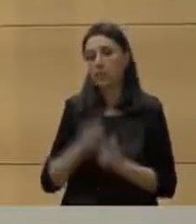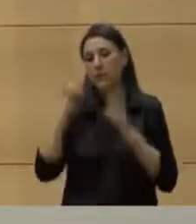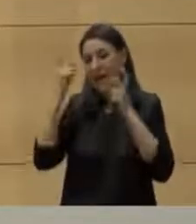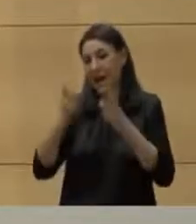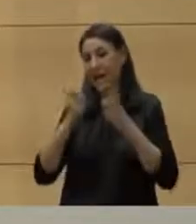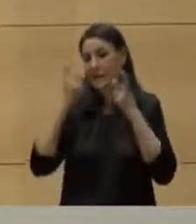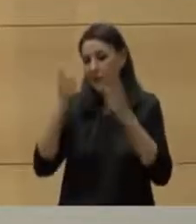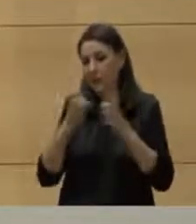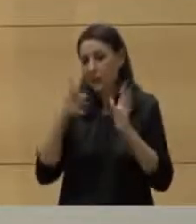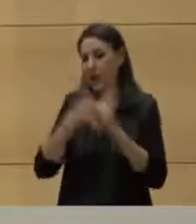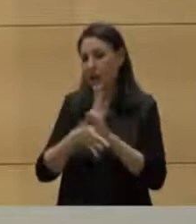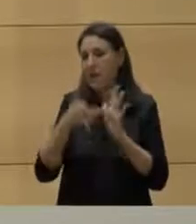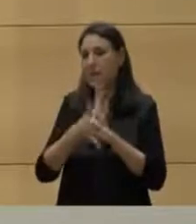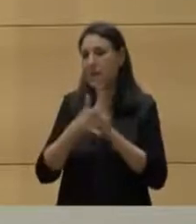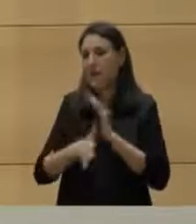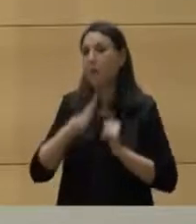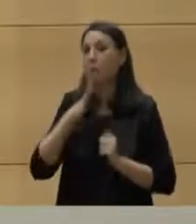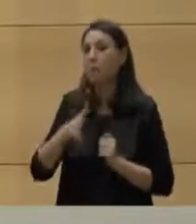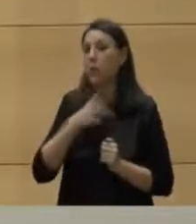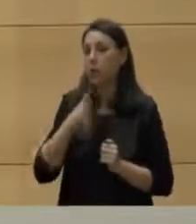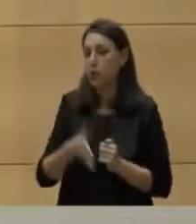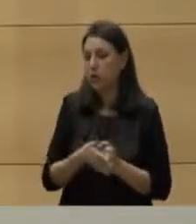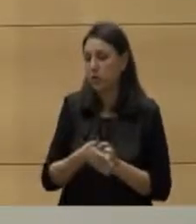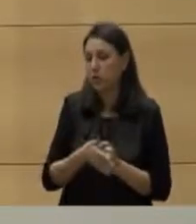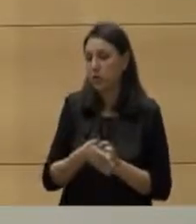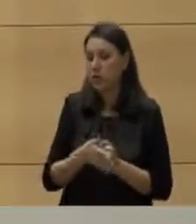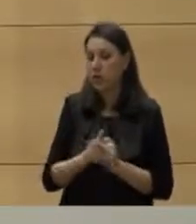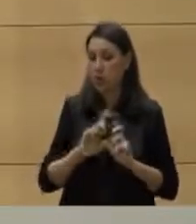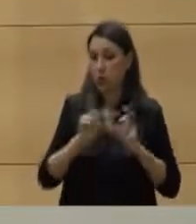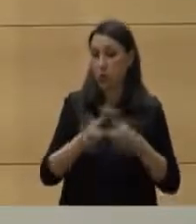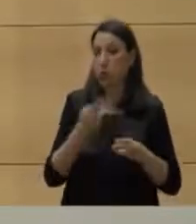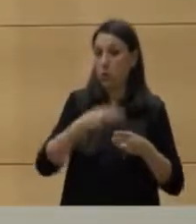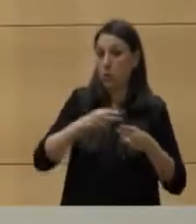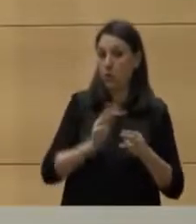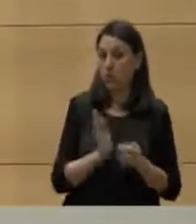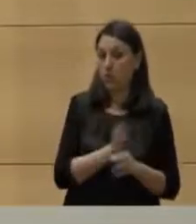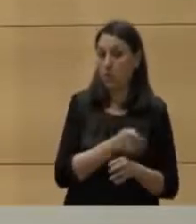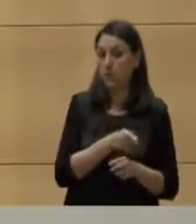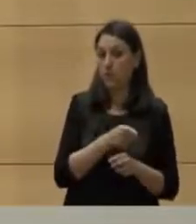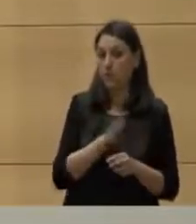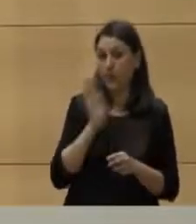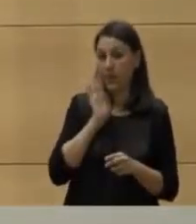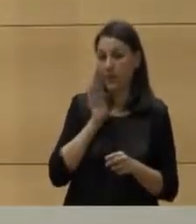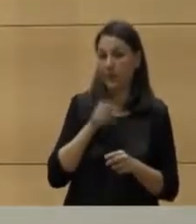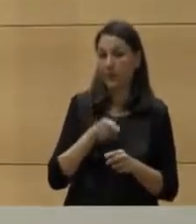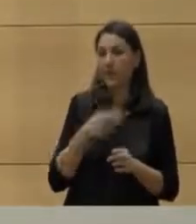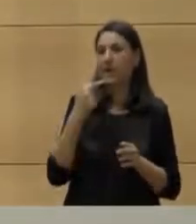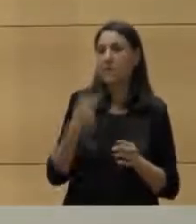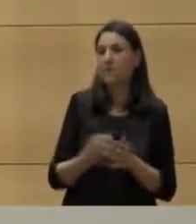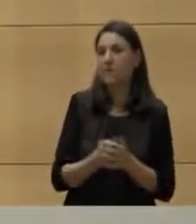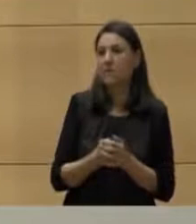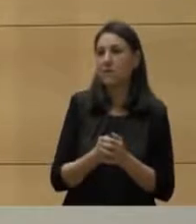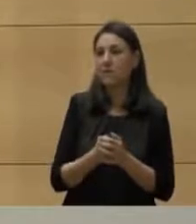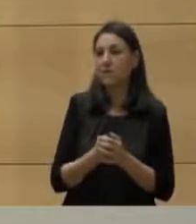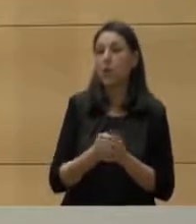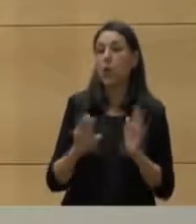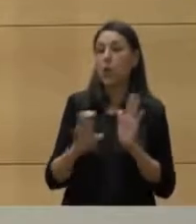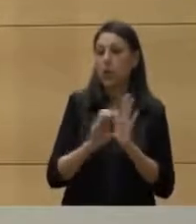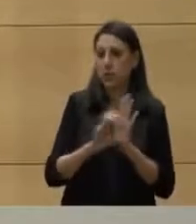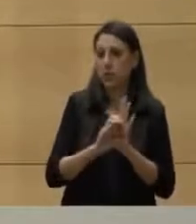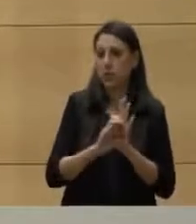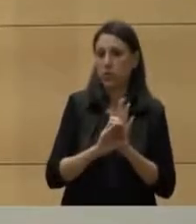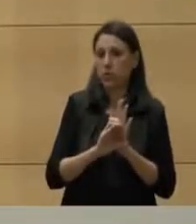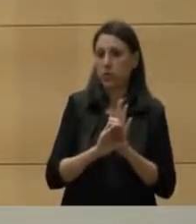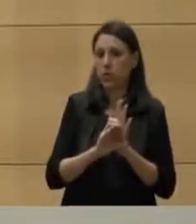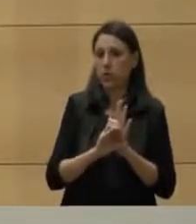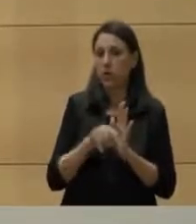desentrañar cuáles son las razones que motivan que estas fuerzas, repito, que se autodenominan constitucionalistas, ¿por qué plantean